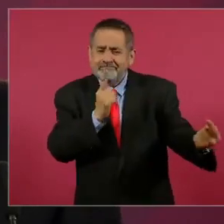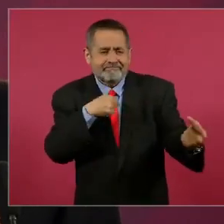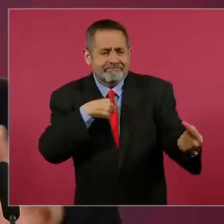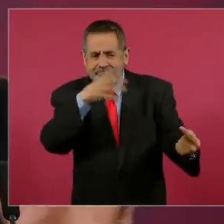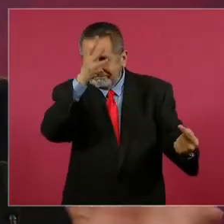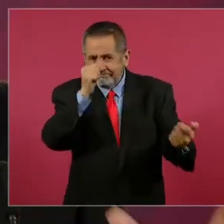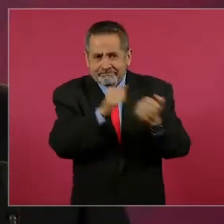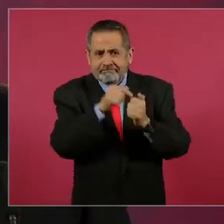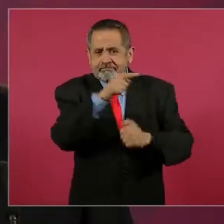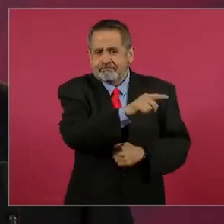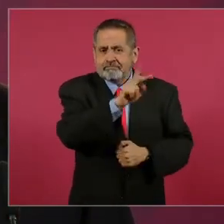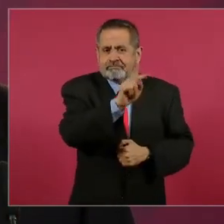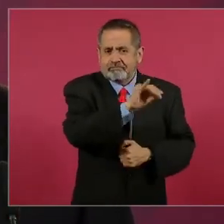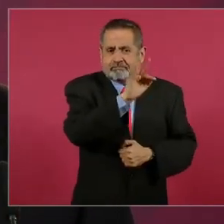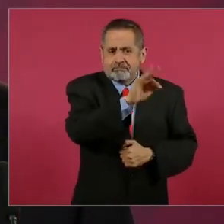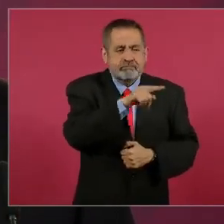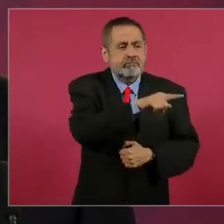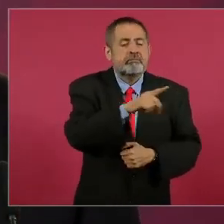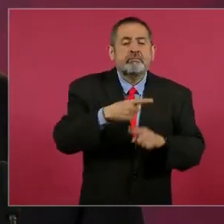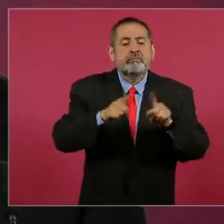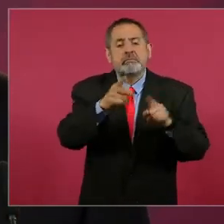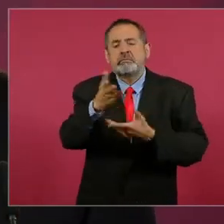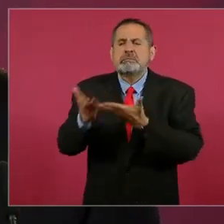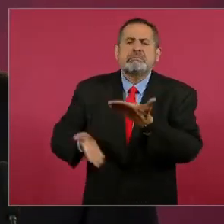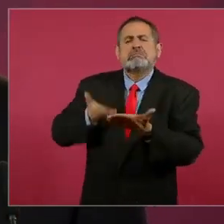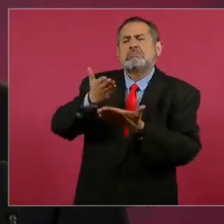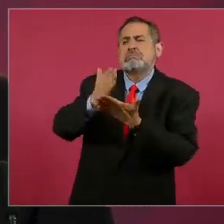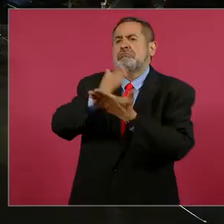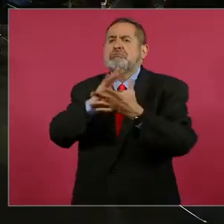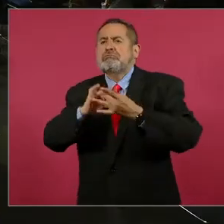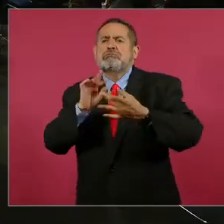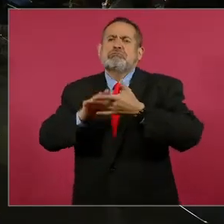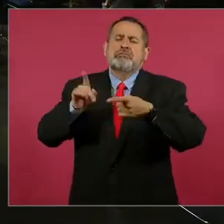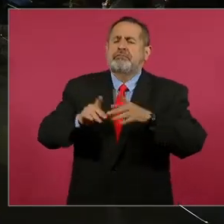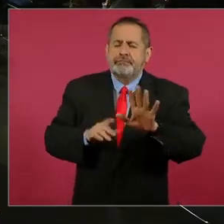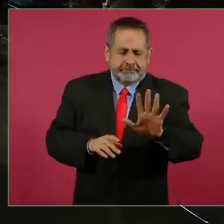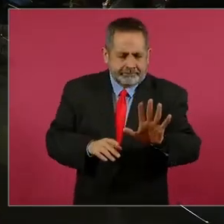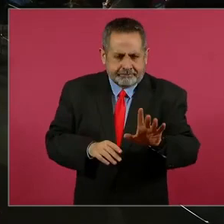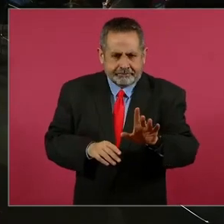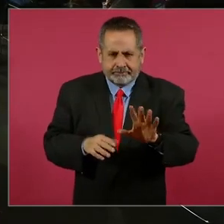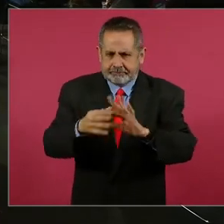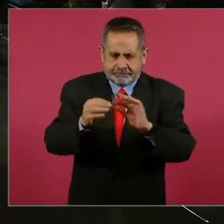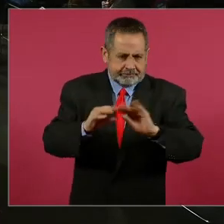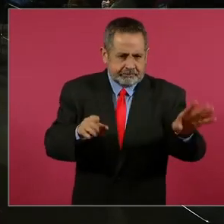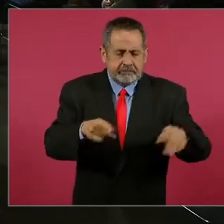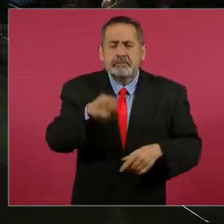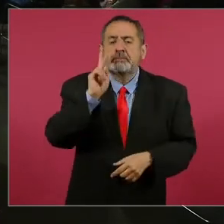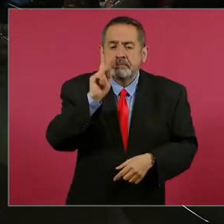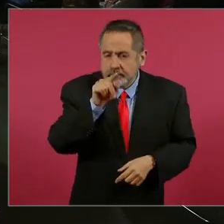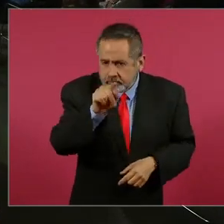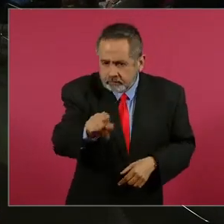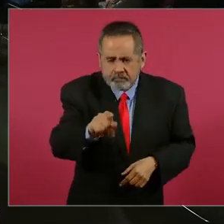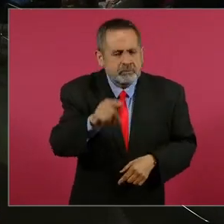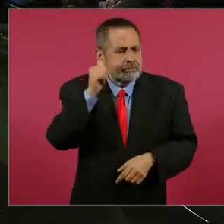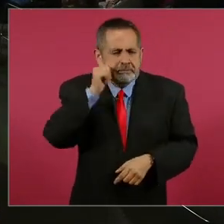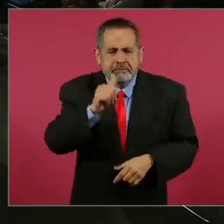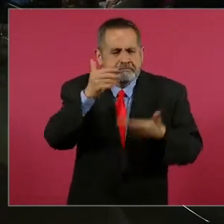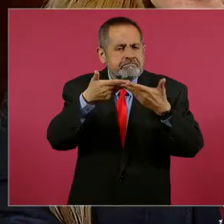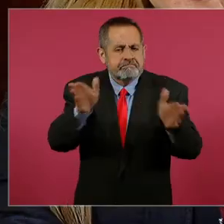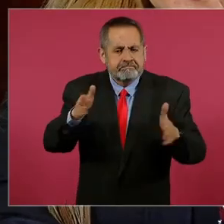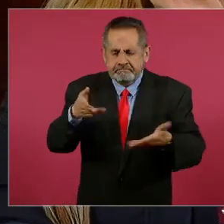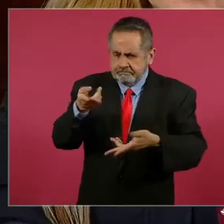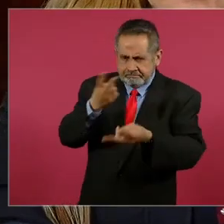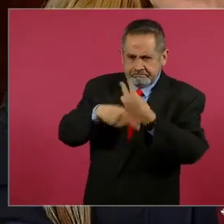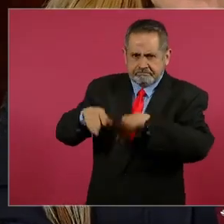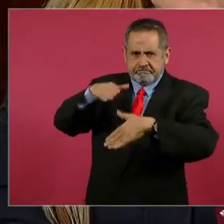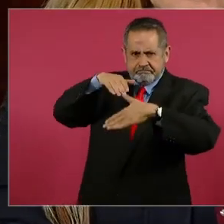pero depende cómo se planteen las cosas. De todas maneras, siempre vas a tener acceso